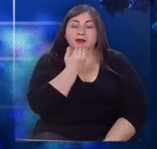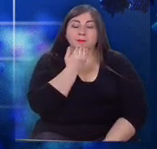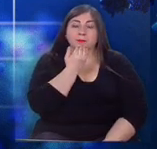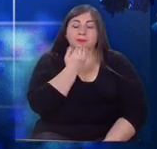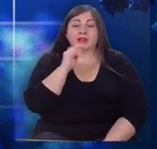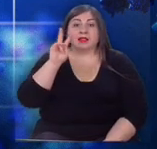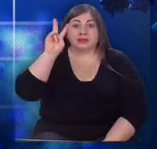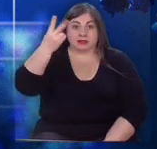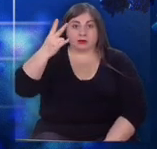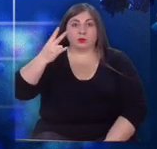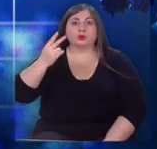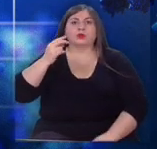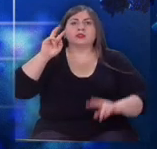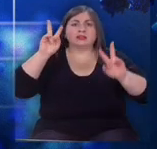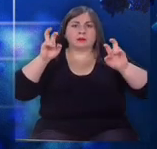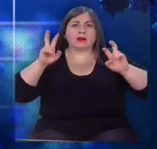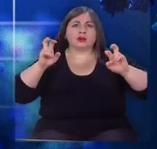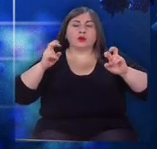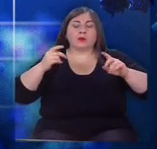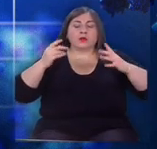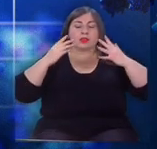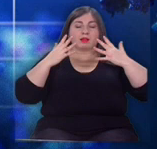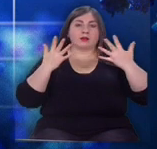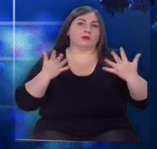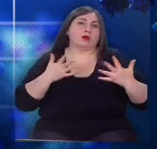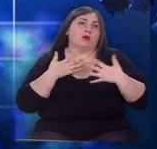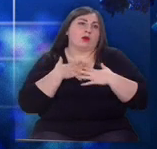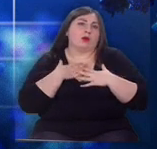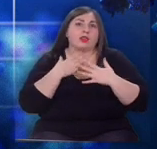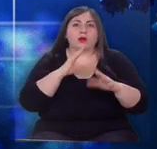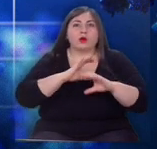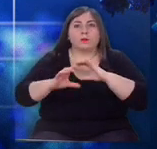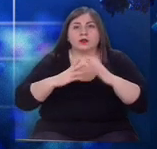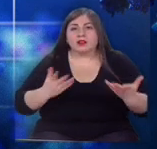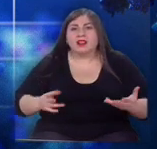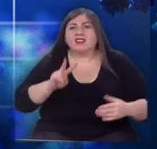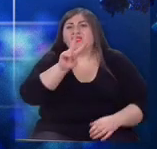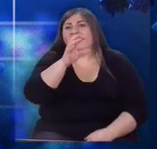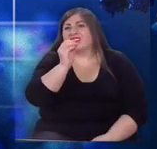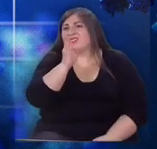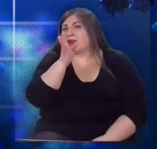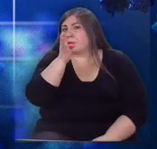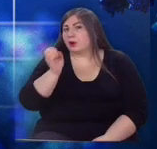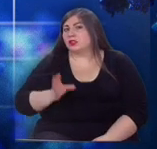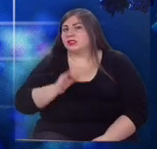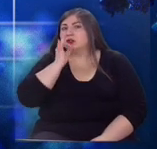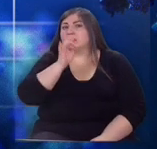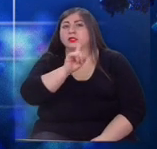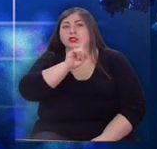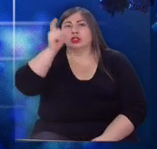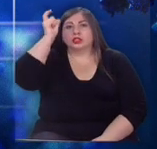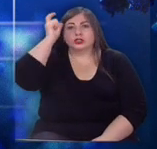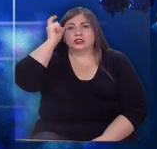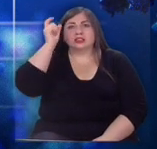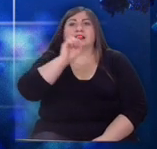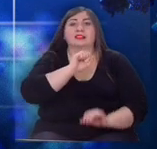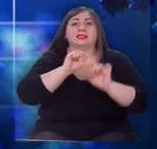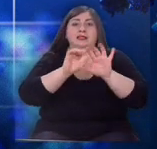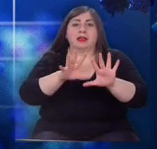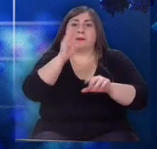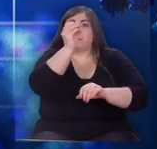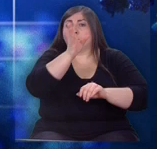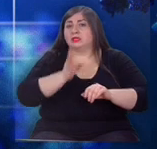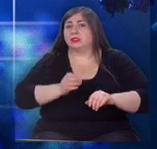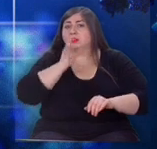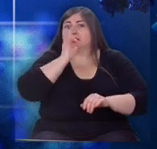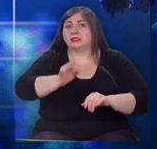bien subjetivo, más bien de comunicación. El 20% señala la inconsciencia y el 10% falta la falta